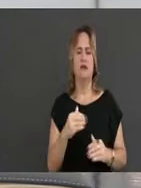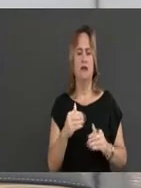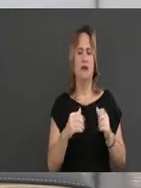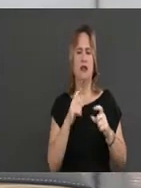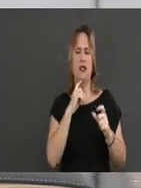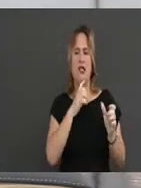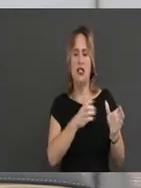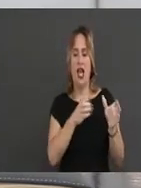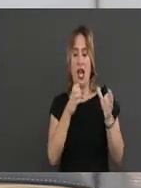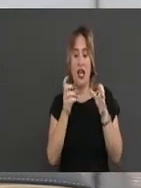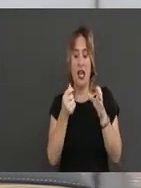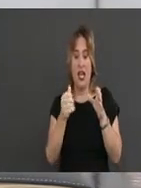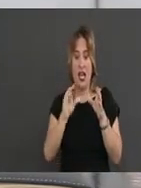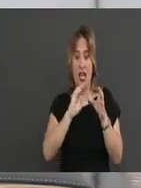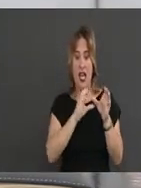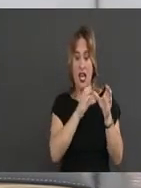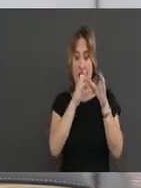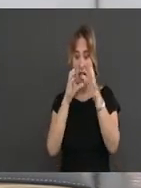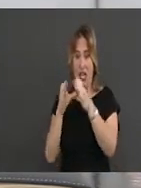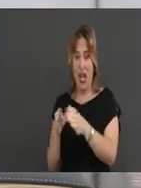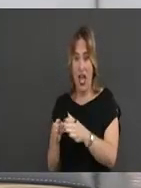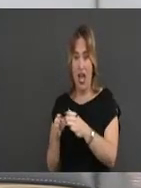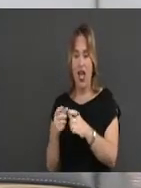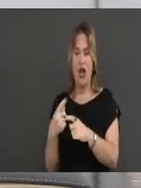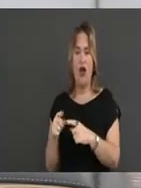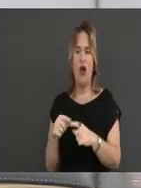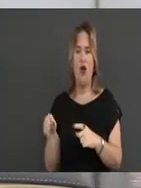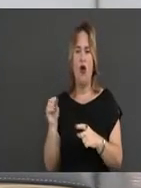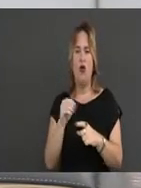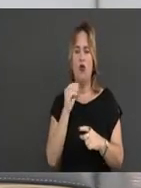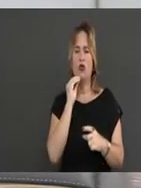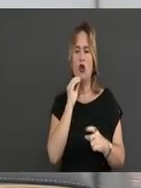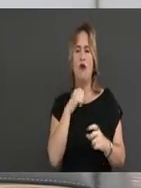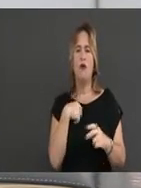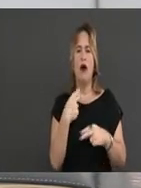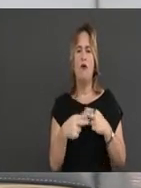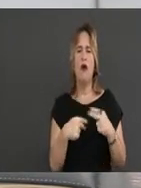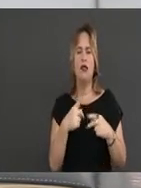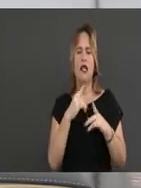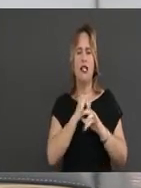caja extra, pero sin duda hemos puesto otro grupo que vamos a ir